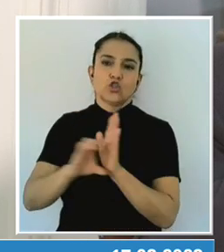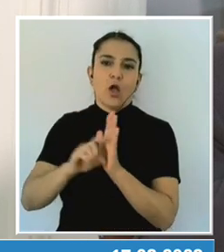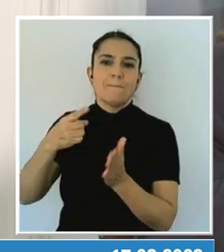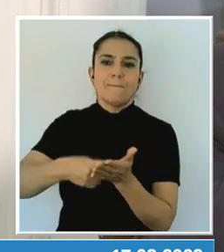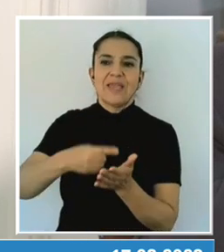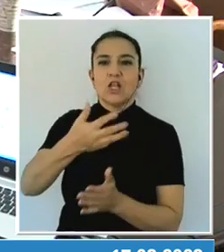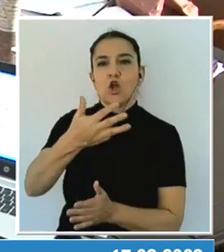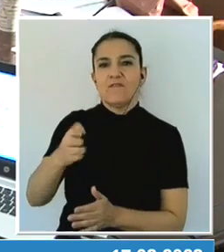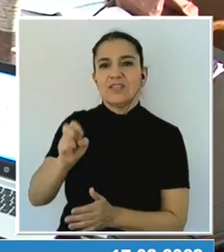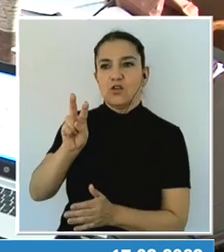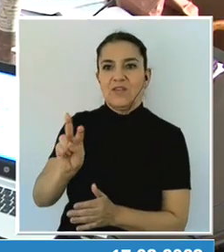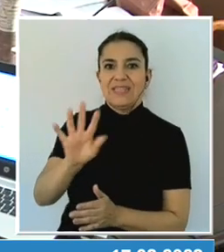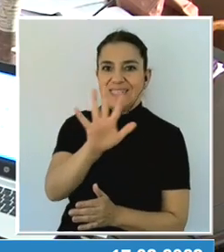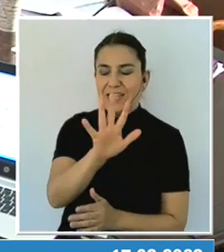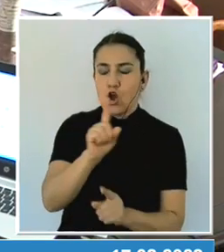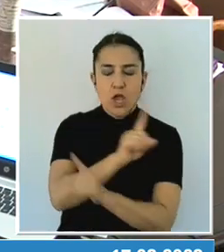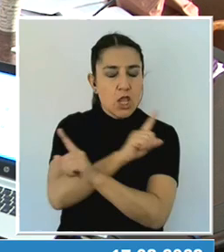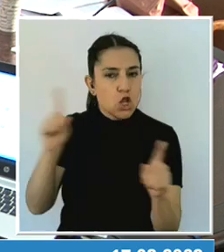vericueto.